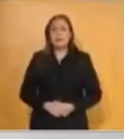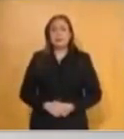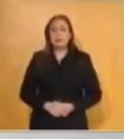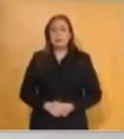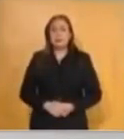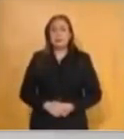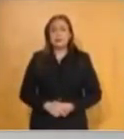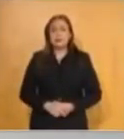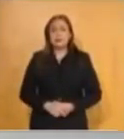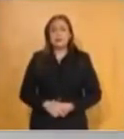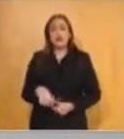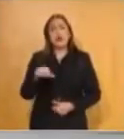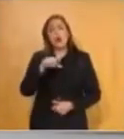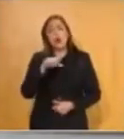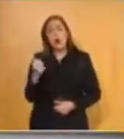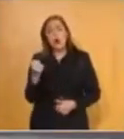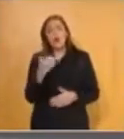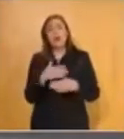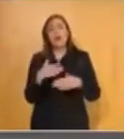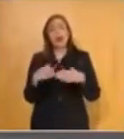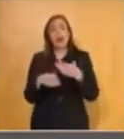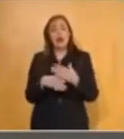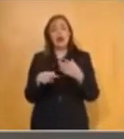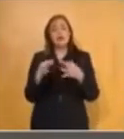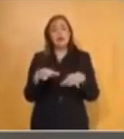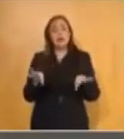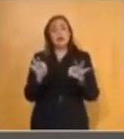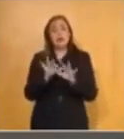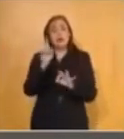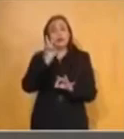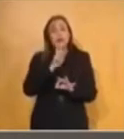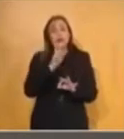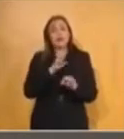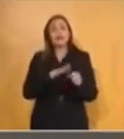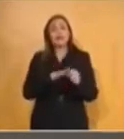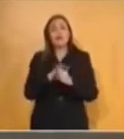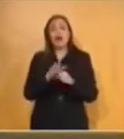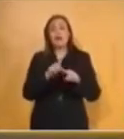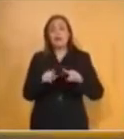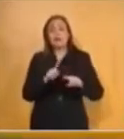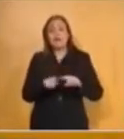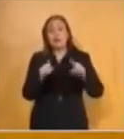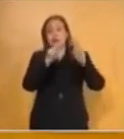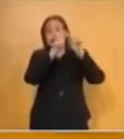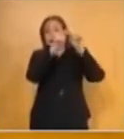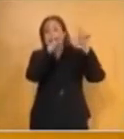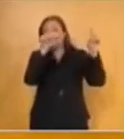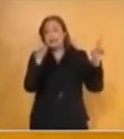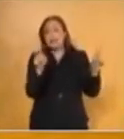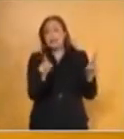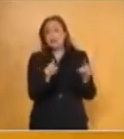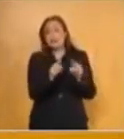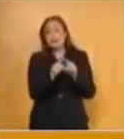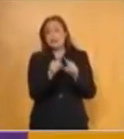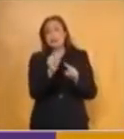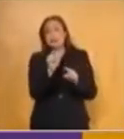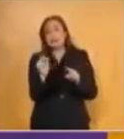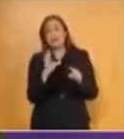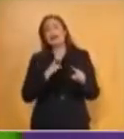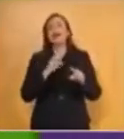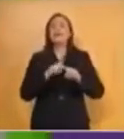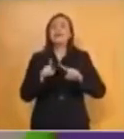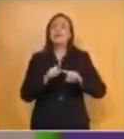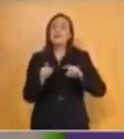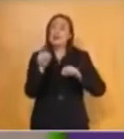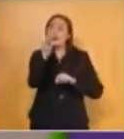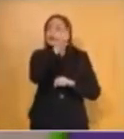Otra cosa que mencionamos ayer fueron los tipos de diálogos. Pay attention, please. We have speech dialogues. Tenemos globos de